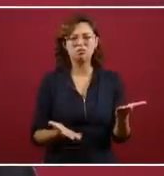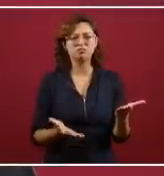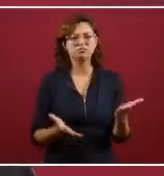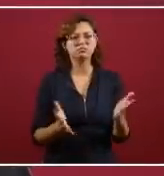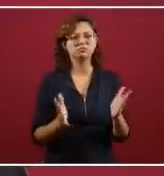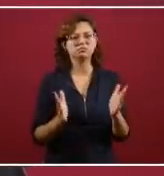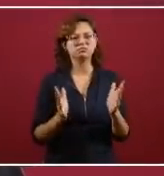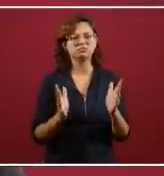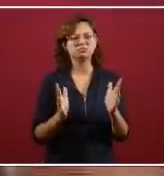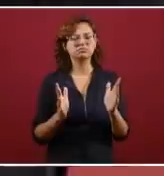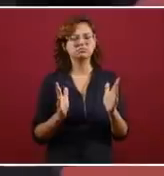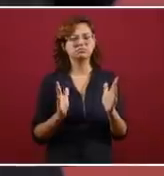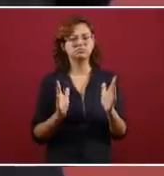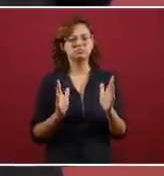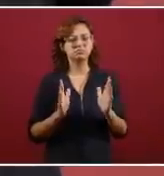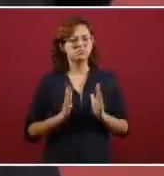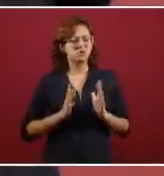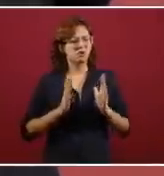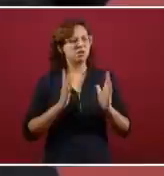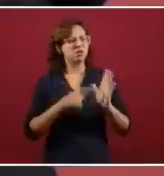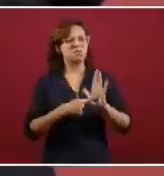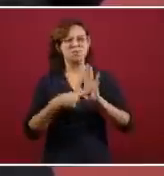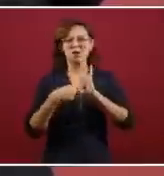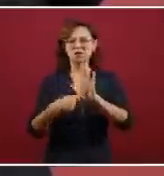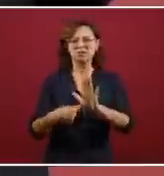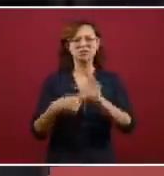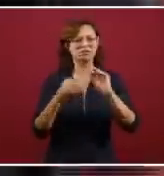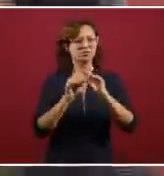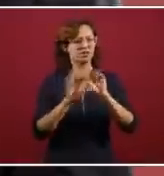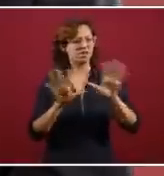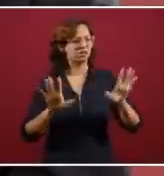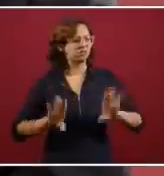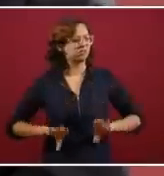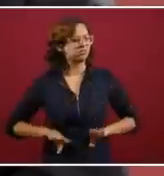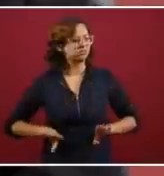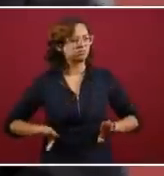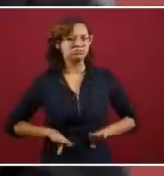está quedando de manifiesto